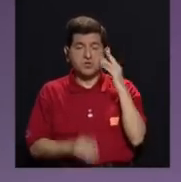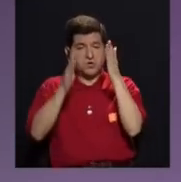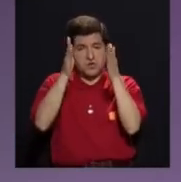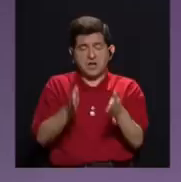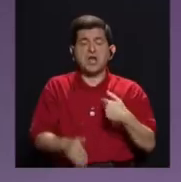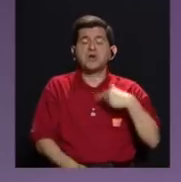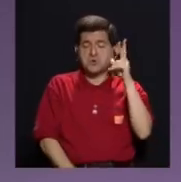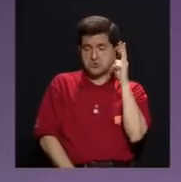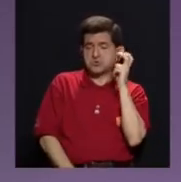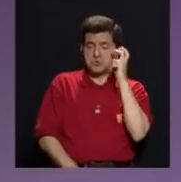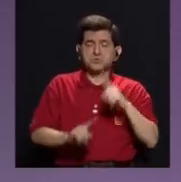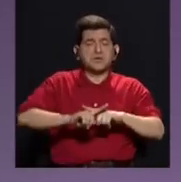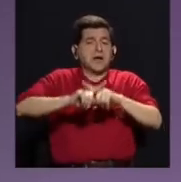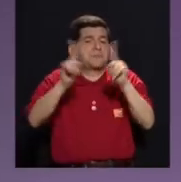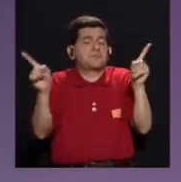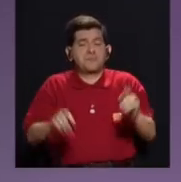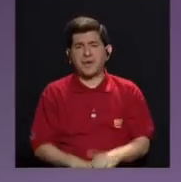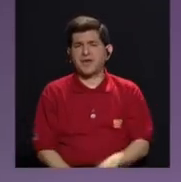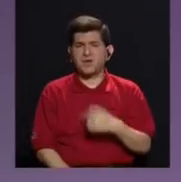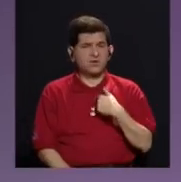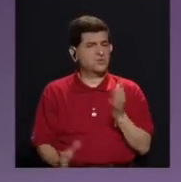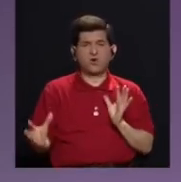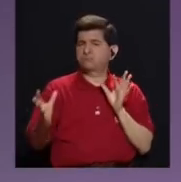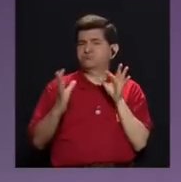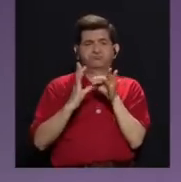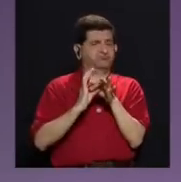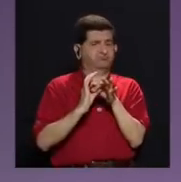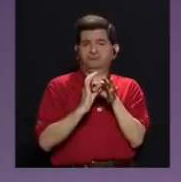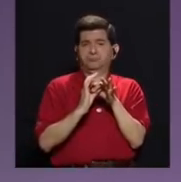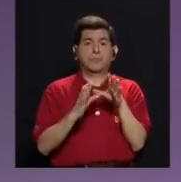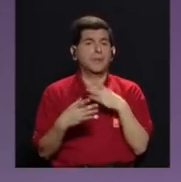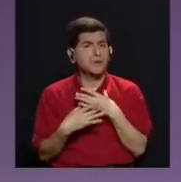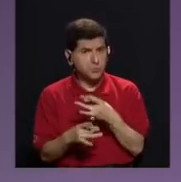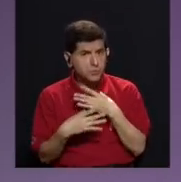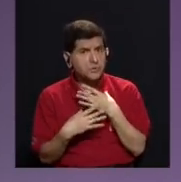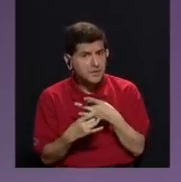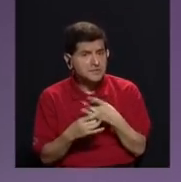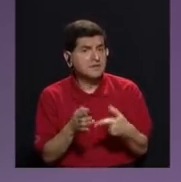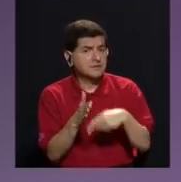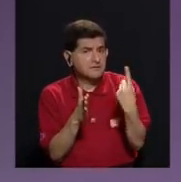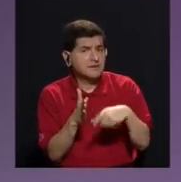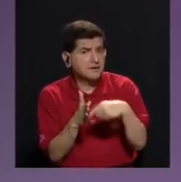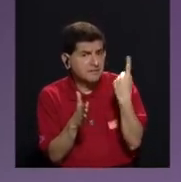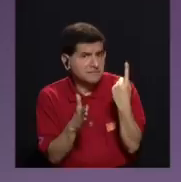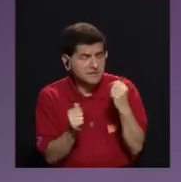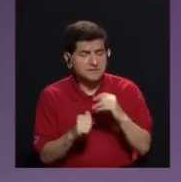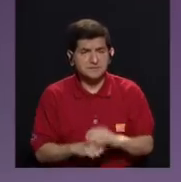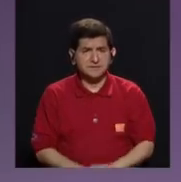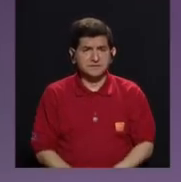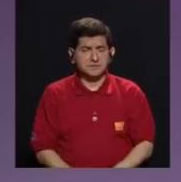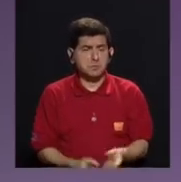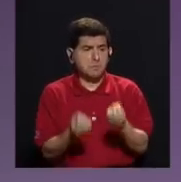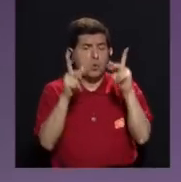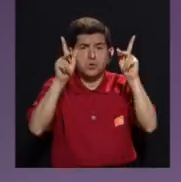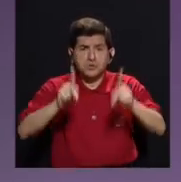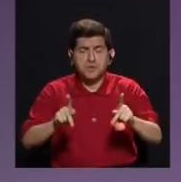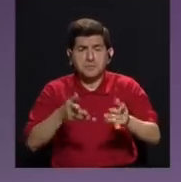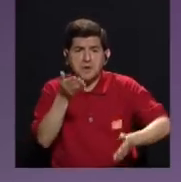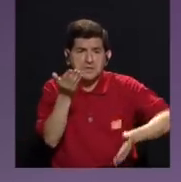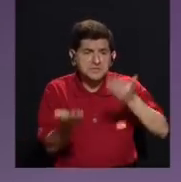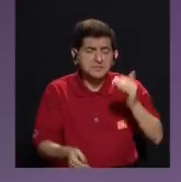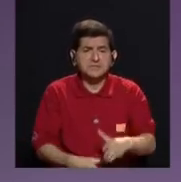yo lo puedo escuchar pero no tengo mucho que ver con eso y es interesante porque muchas veces hay mucha gente que está haciendo